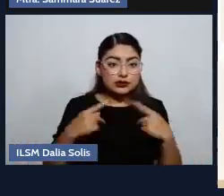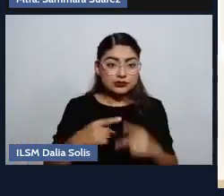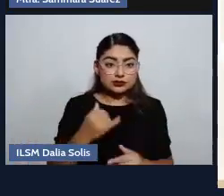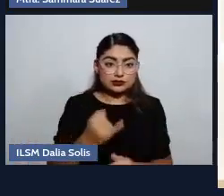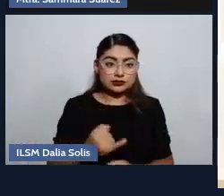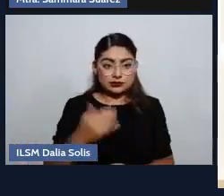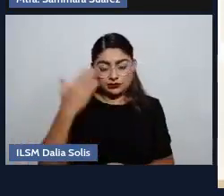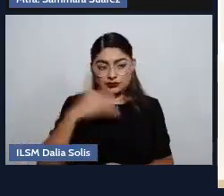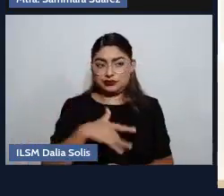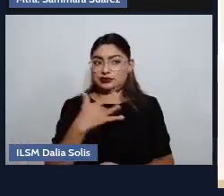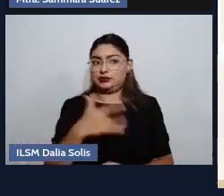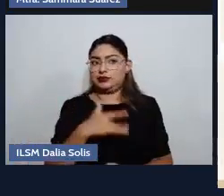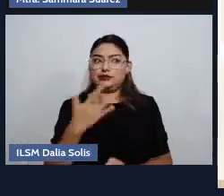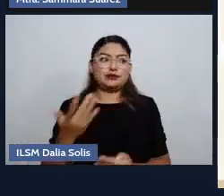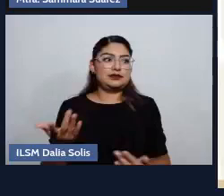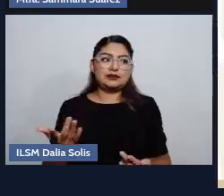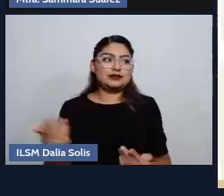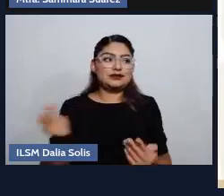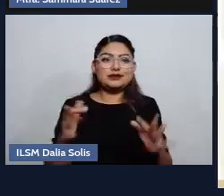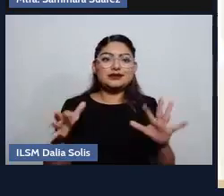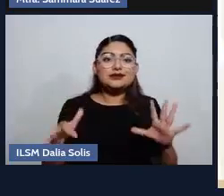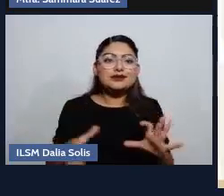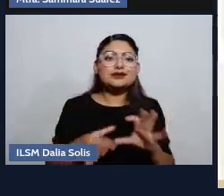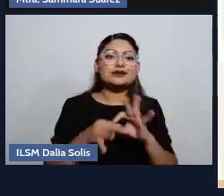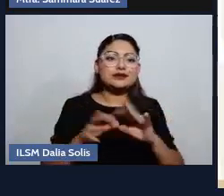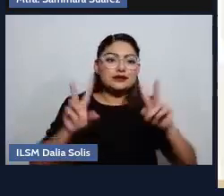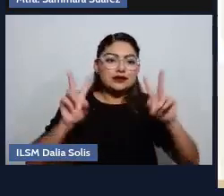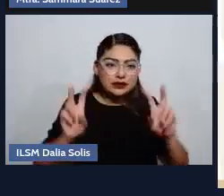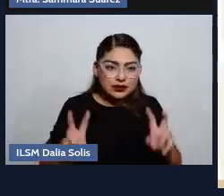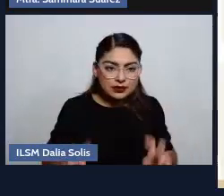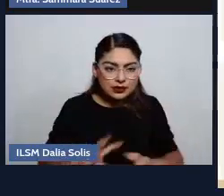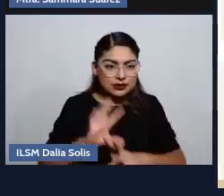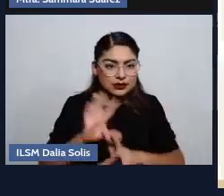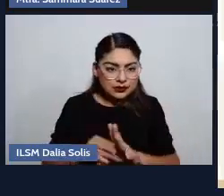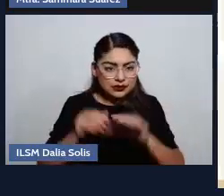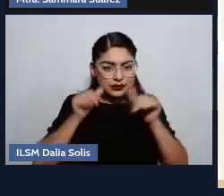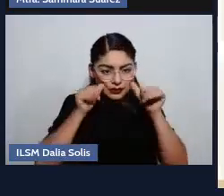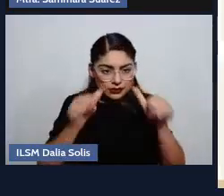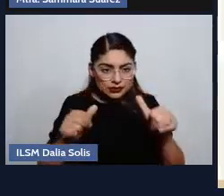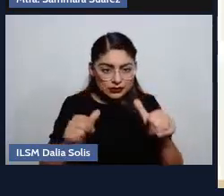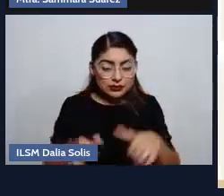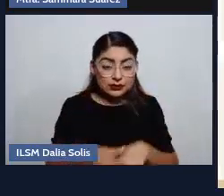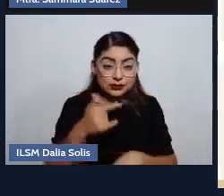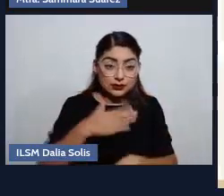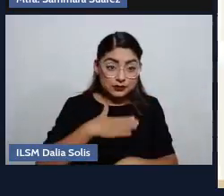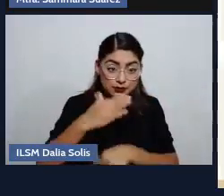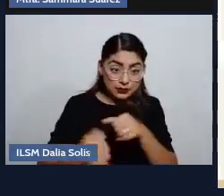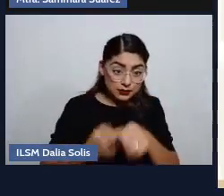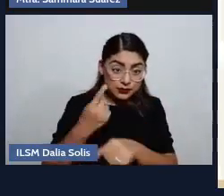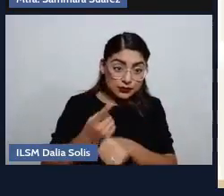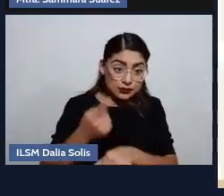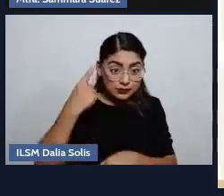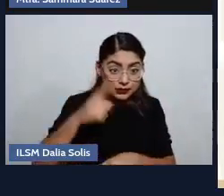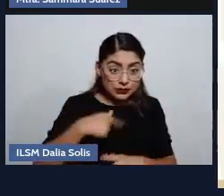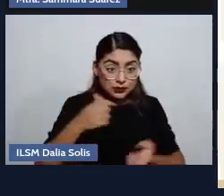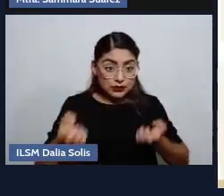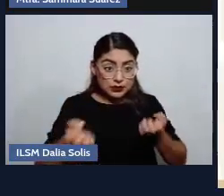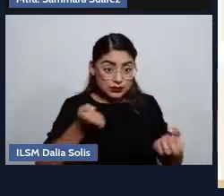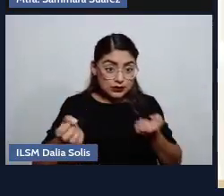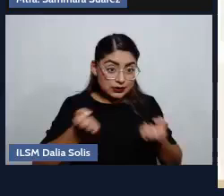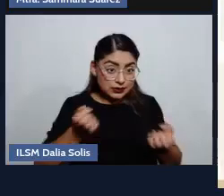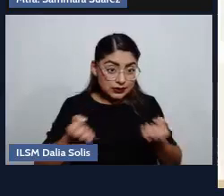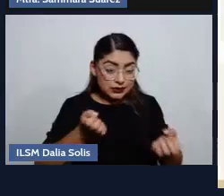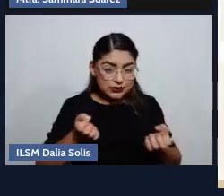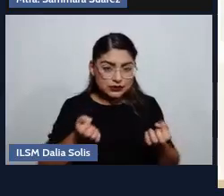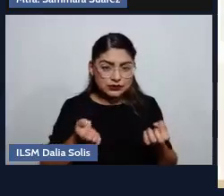inseguridad impacta en mi salud, ¿no? Porque si mi oportunidad de hacer ejercicio es a una cierta hora, o muy noche